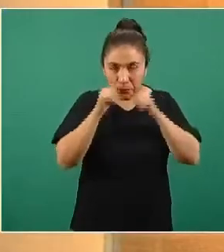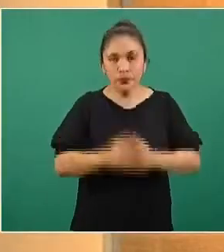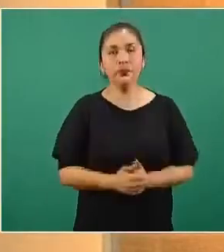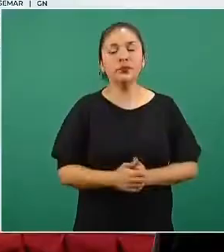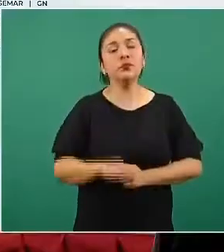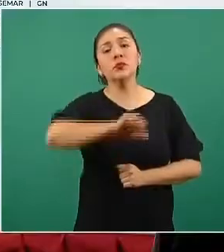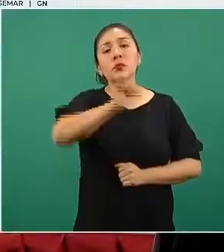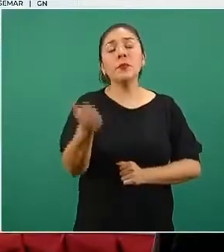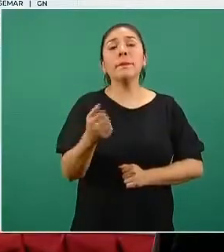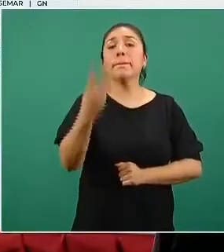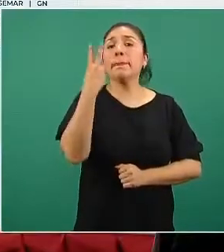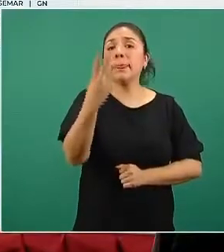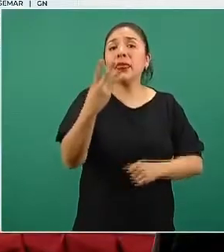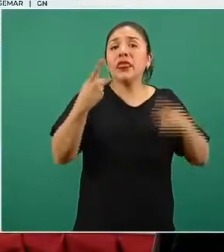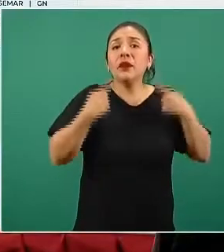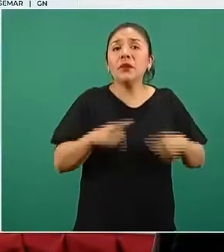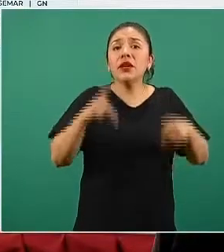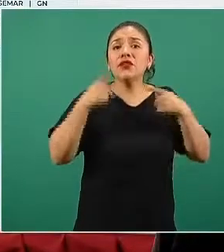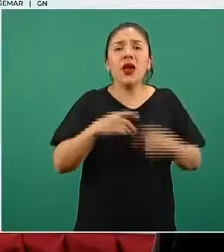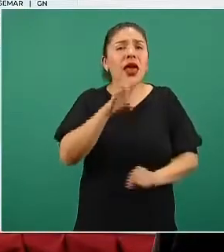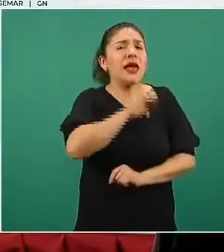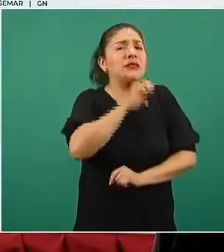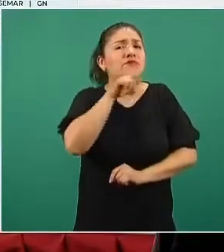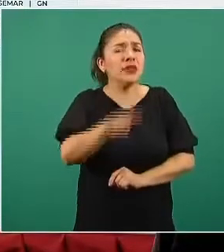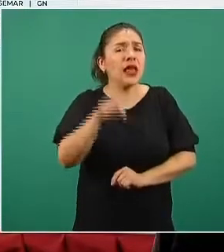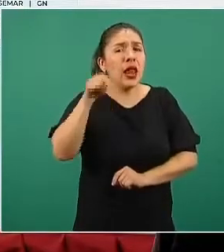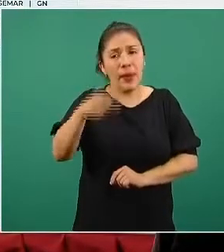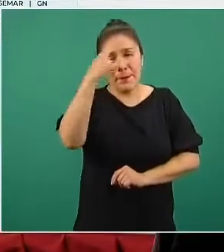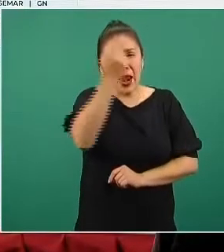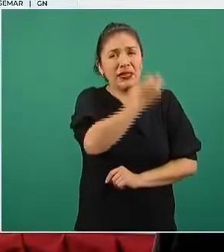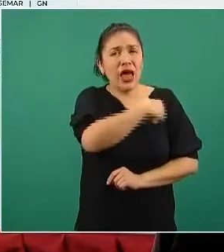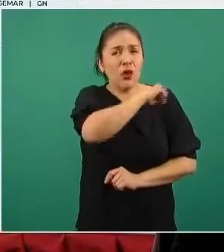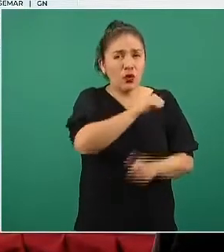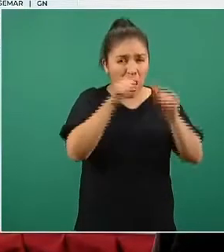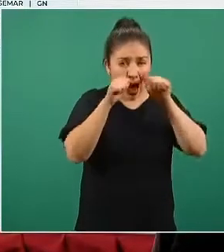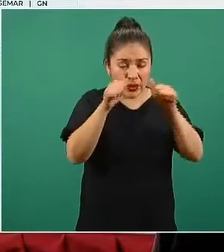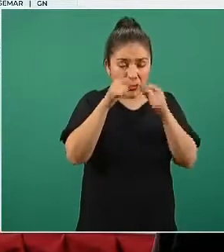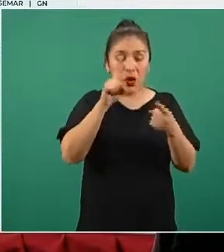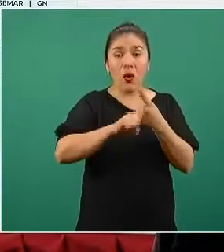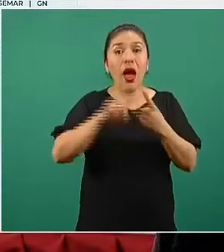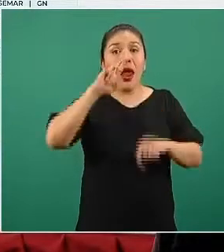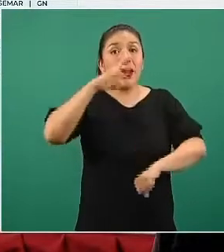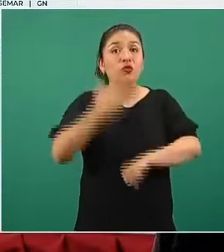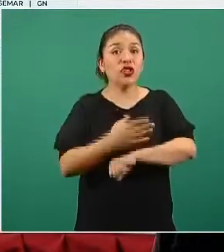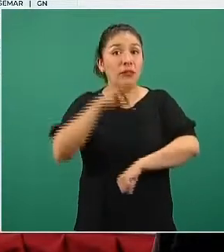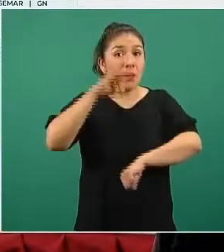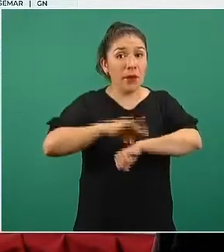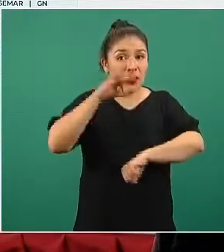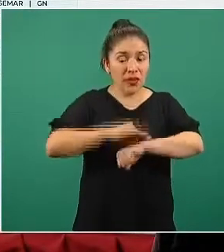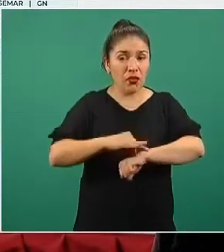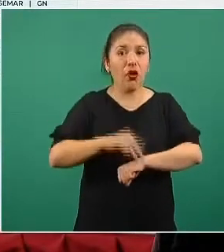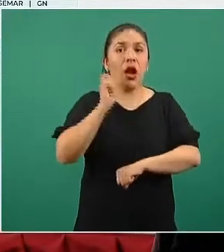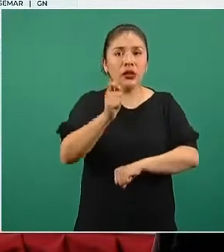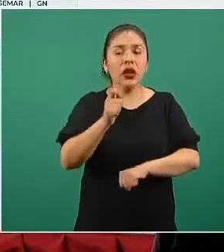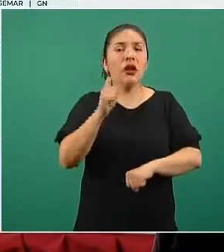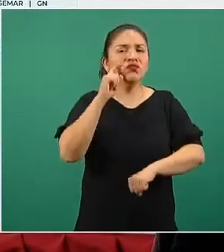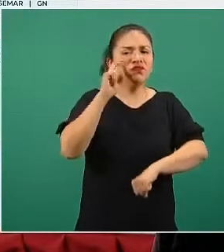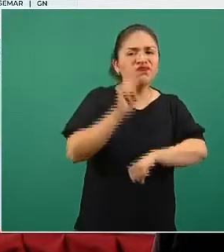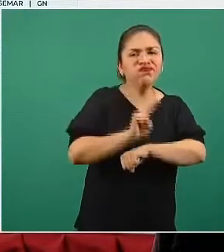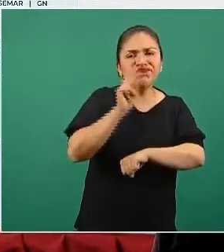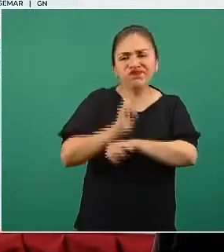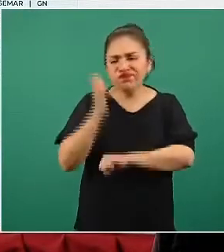3 personales específicamente de salud, es un responsable médico, aquel que va a